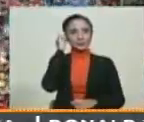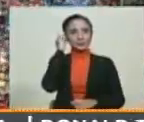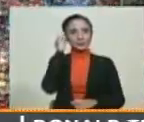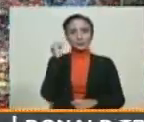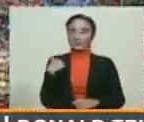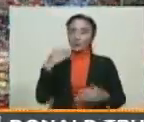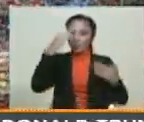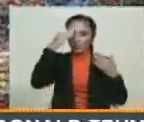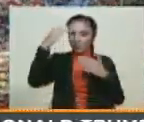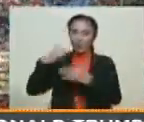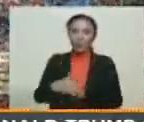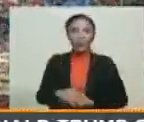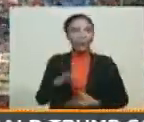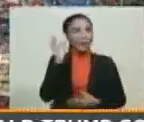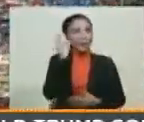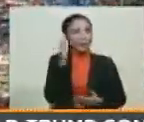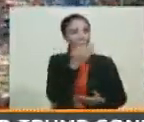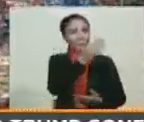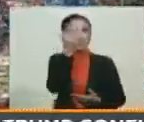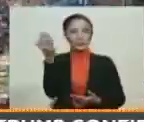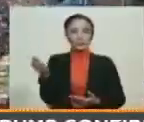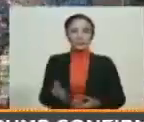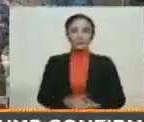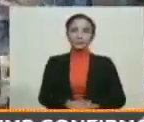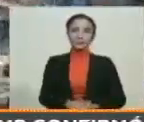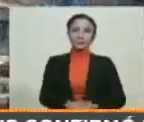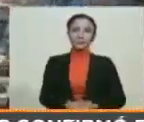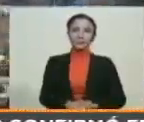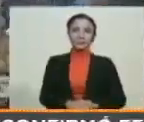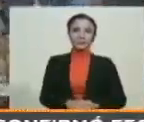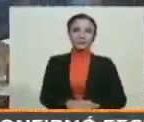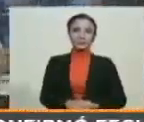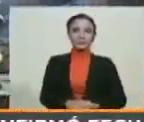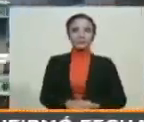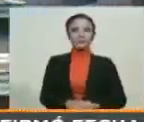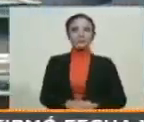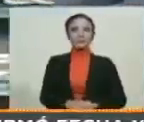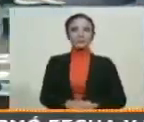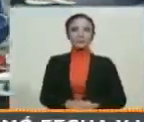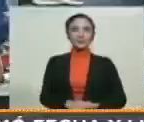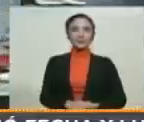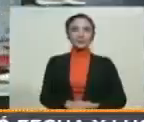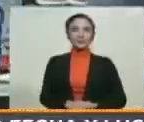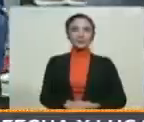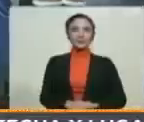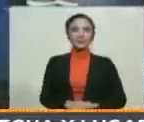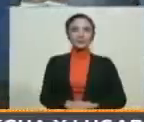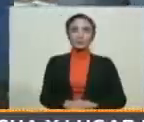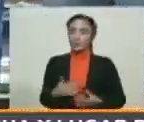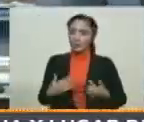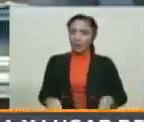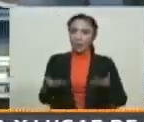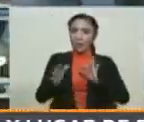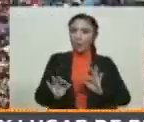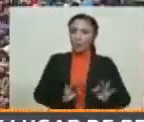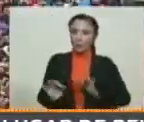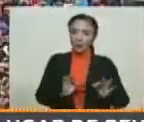saludo mujer de salud n salud vamos a prepararlo